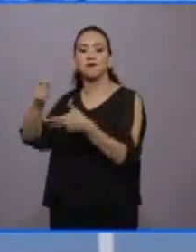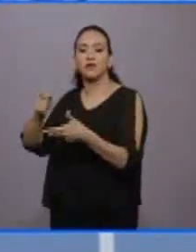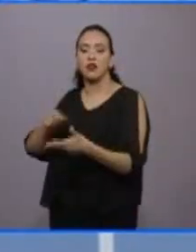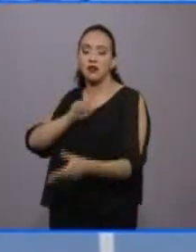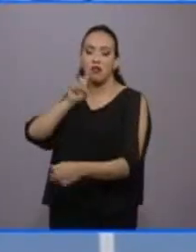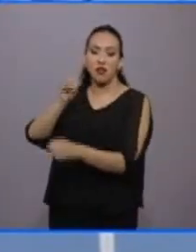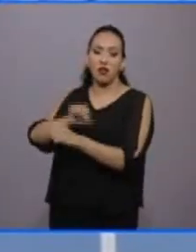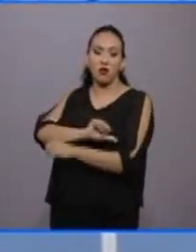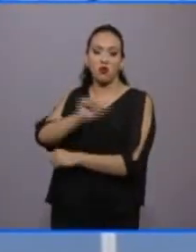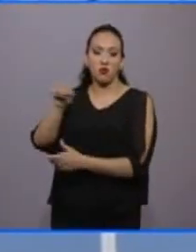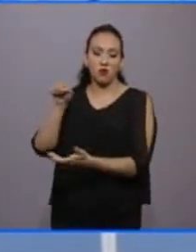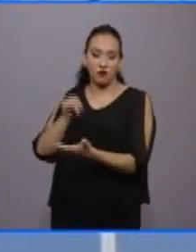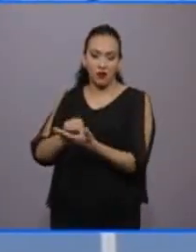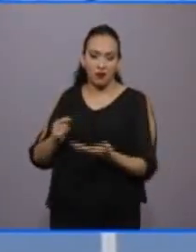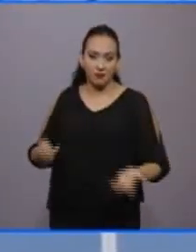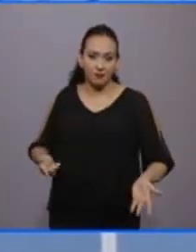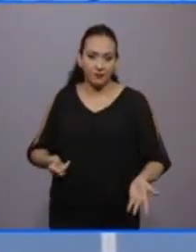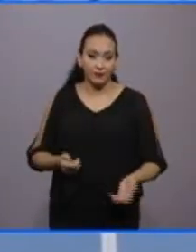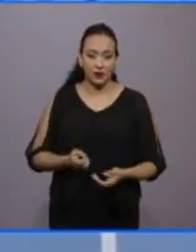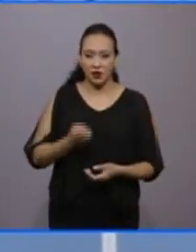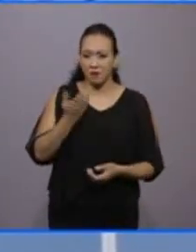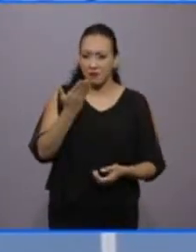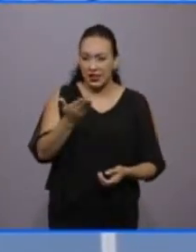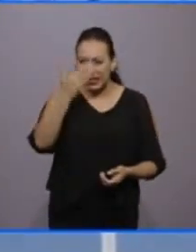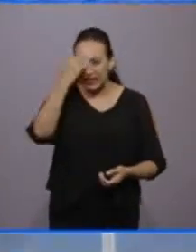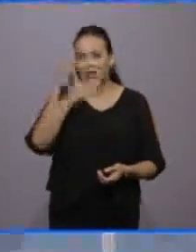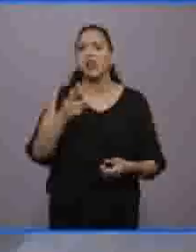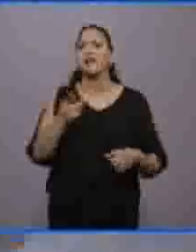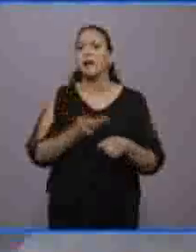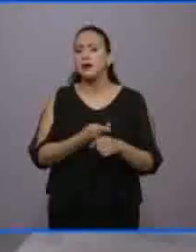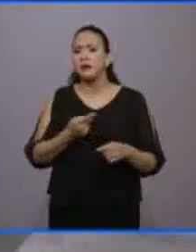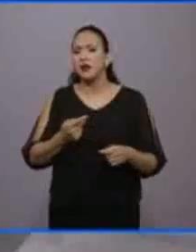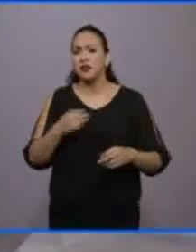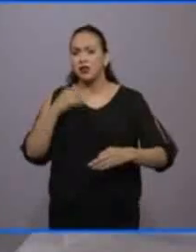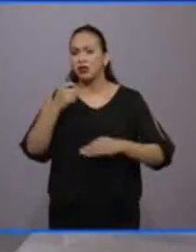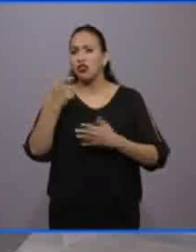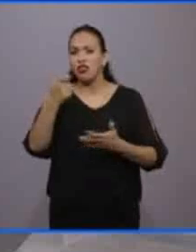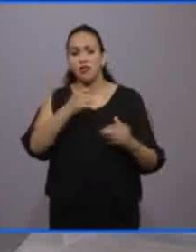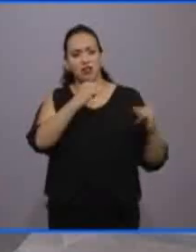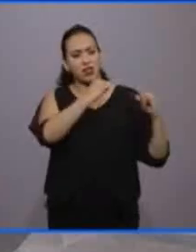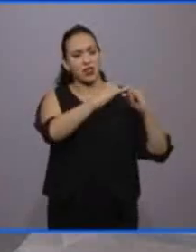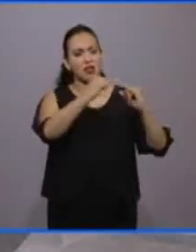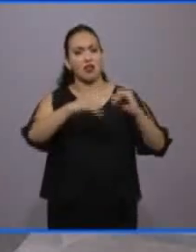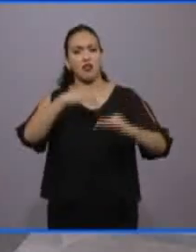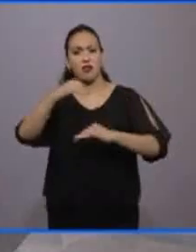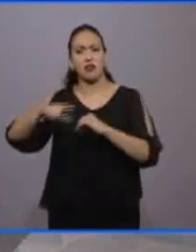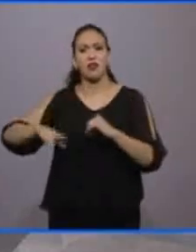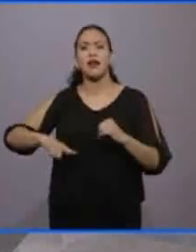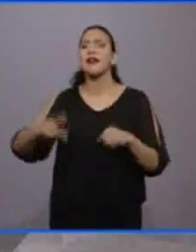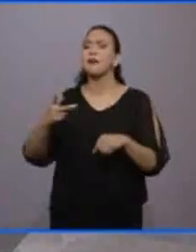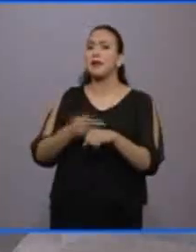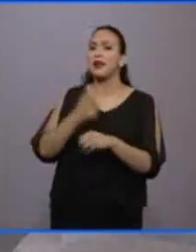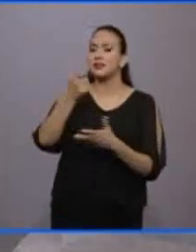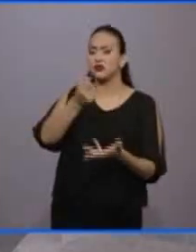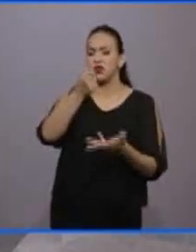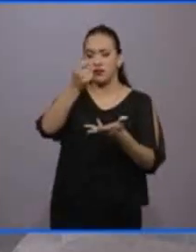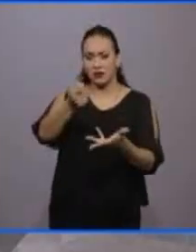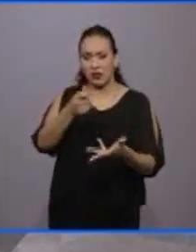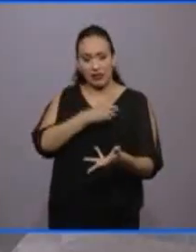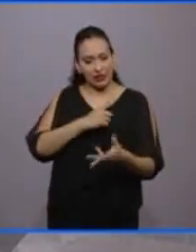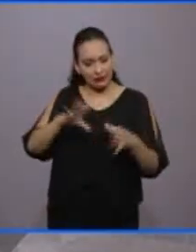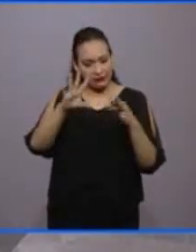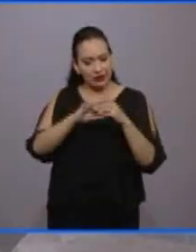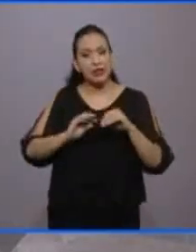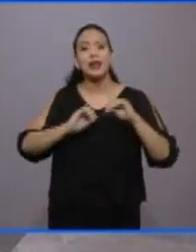ilegal. Además, exigieron un cumplimiento público de todas las instituciones del Estado de acatar las resoluciones